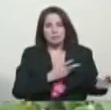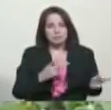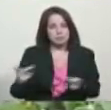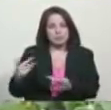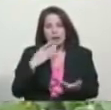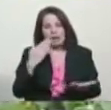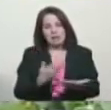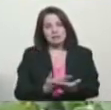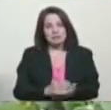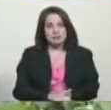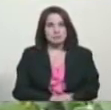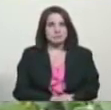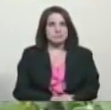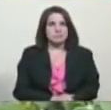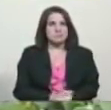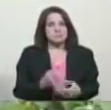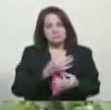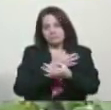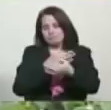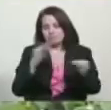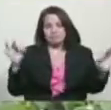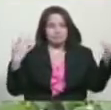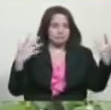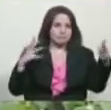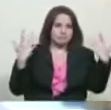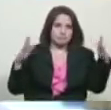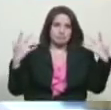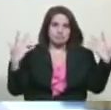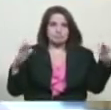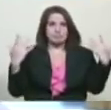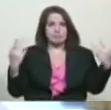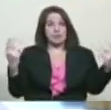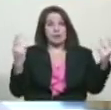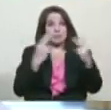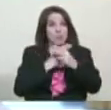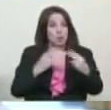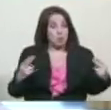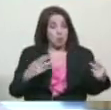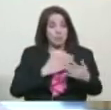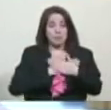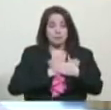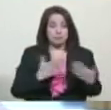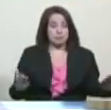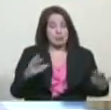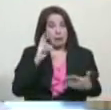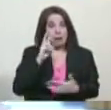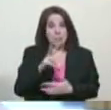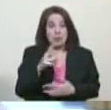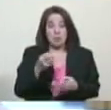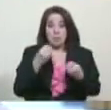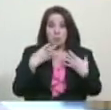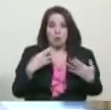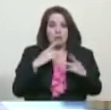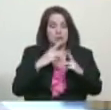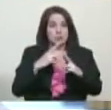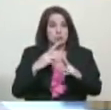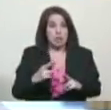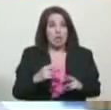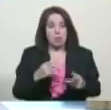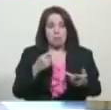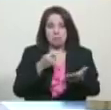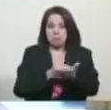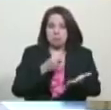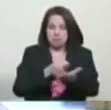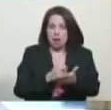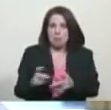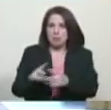Muchísimas gracias. Excelente, mi aplauso, mi compromiso. Qué bueno ver los resultados de los créditos, del apoyo para